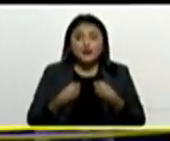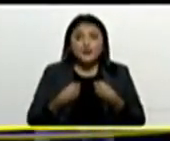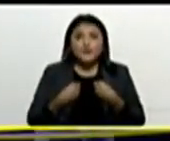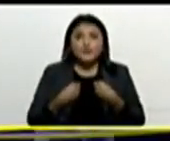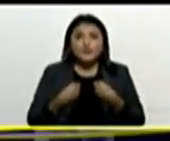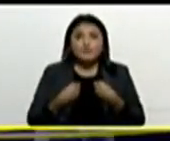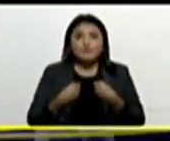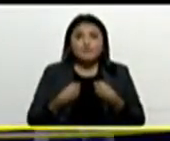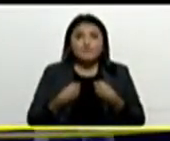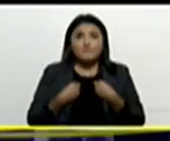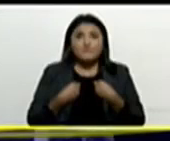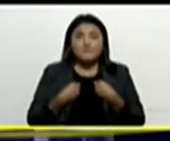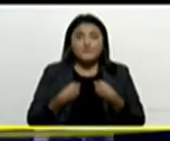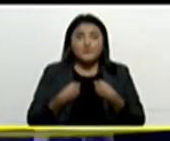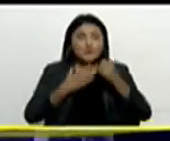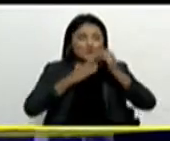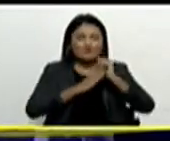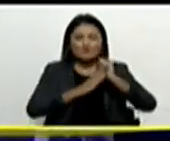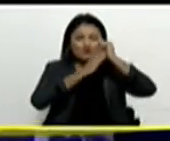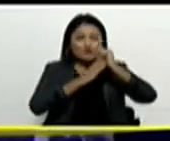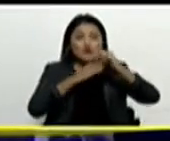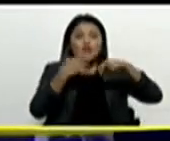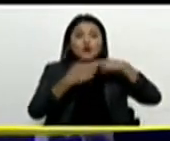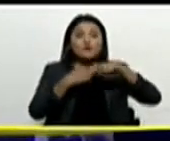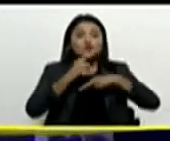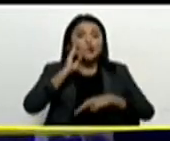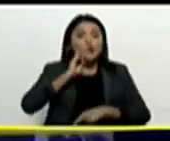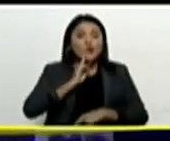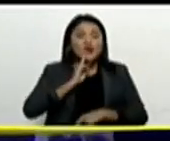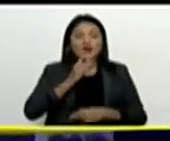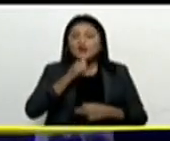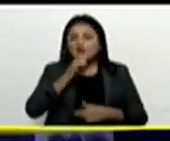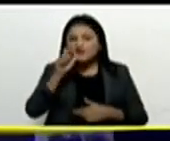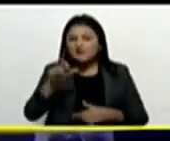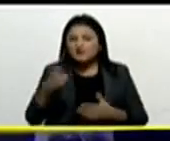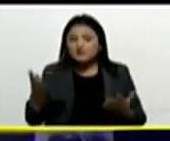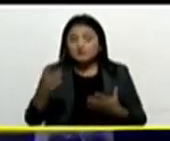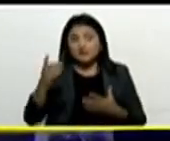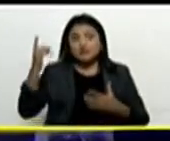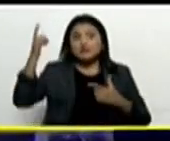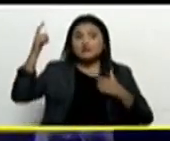del supremo comandante de la Revolución Bolivariana, Hugo Chávez Frías.